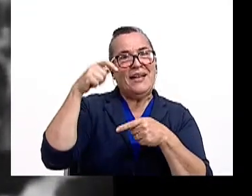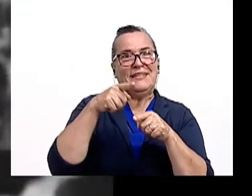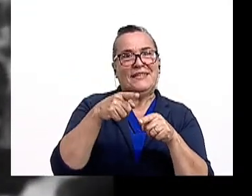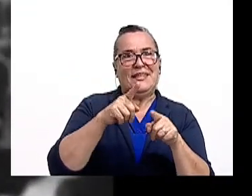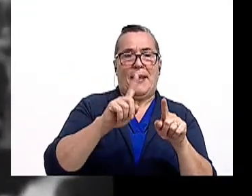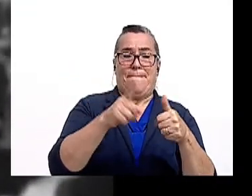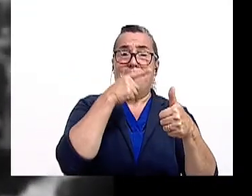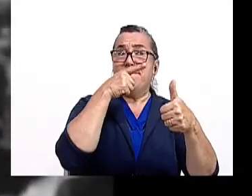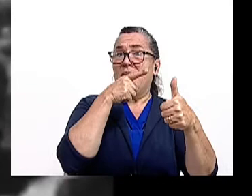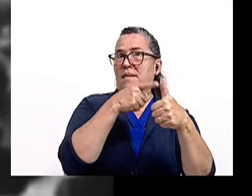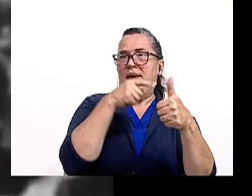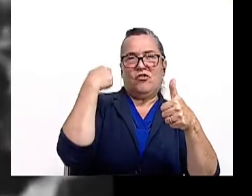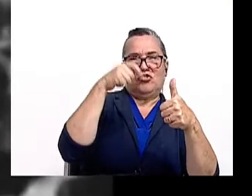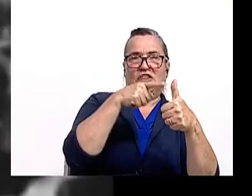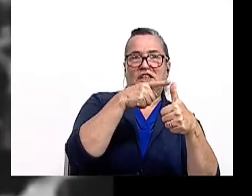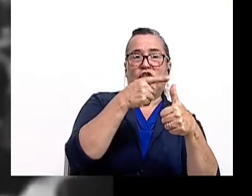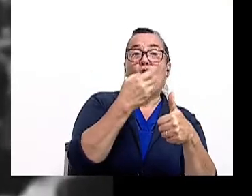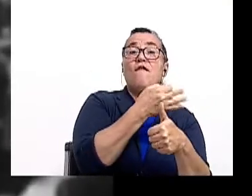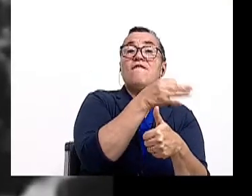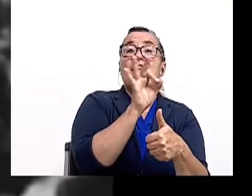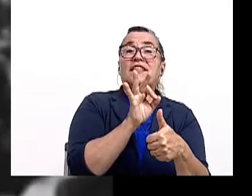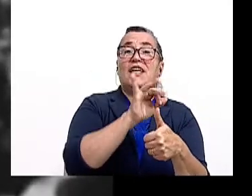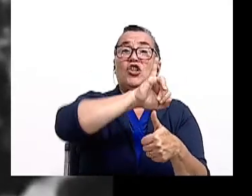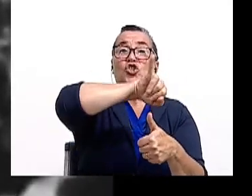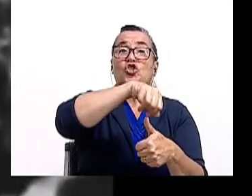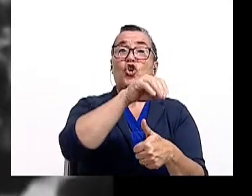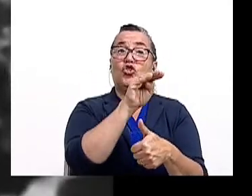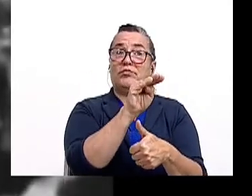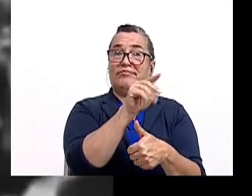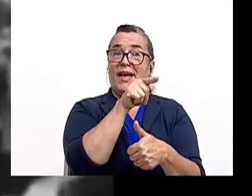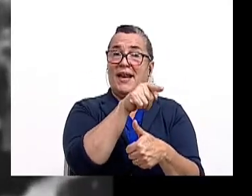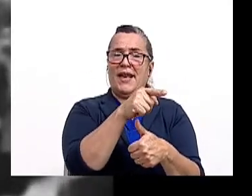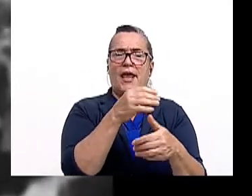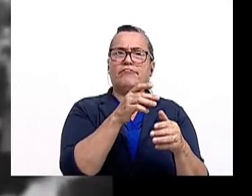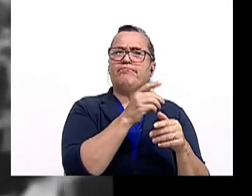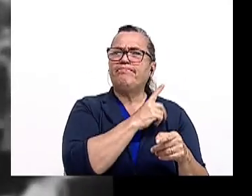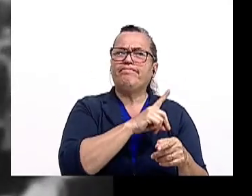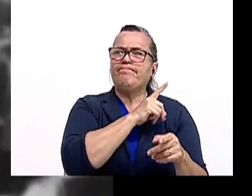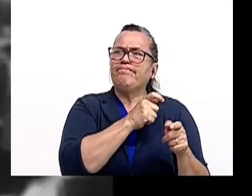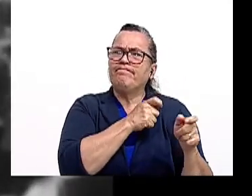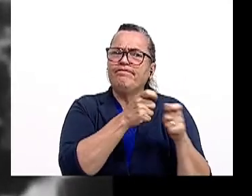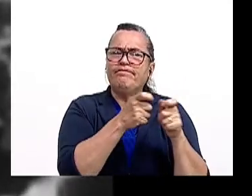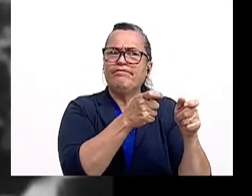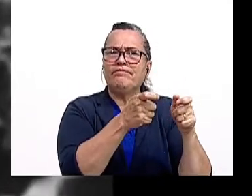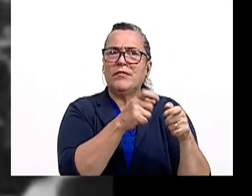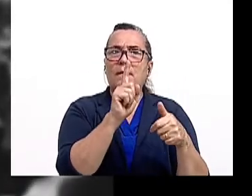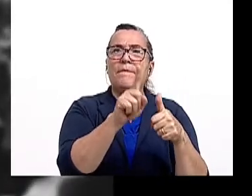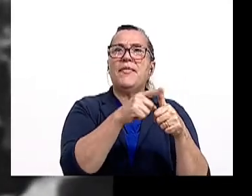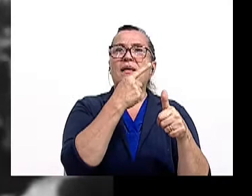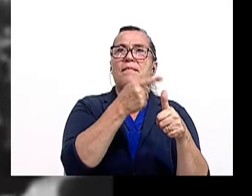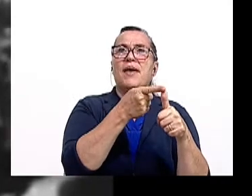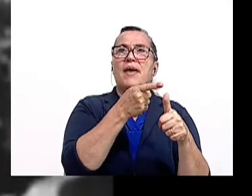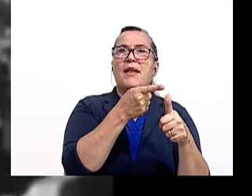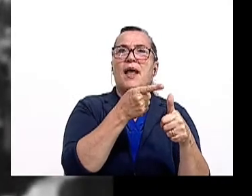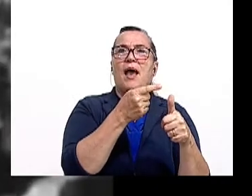En primer lugar, el francés Georges Méliès dirigió la primera muda